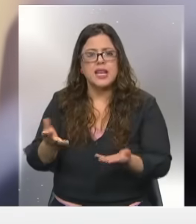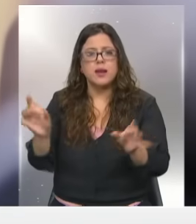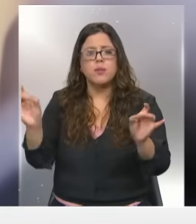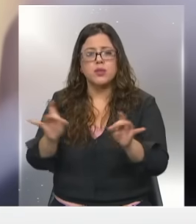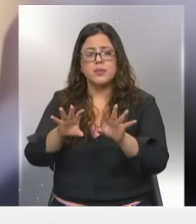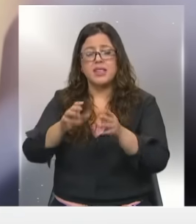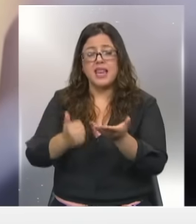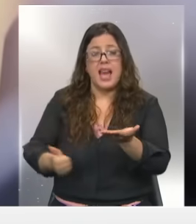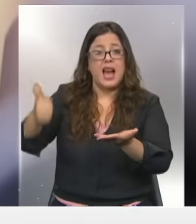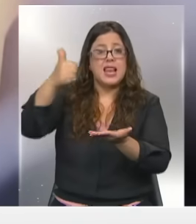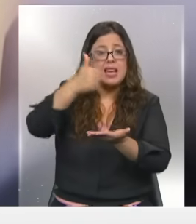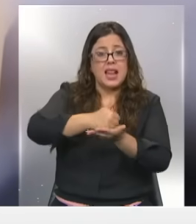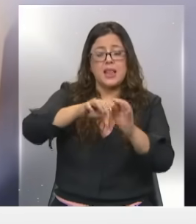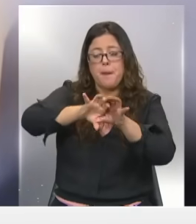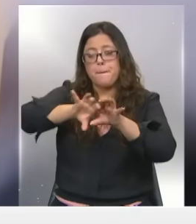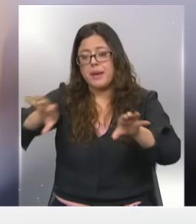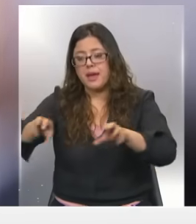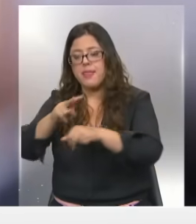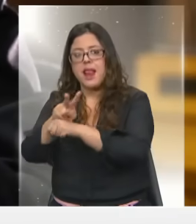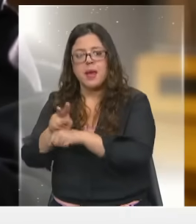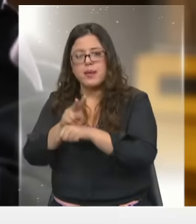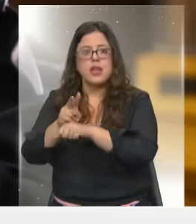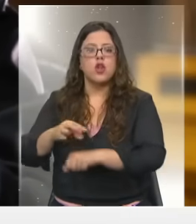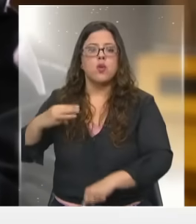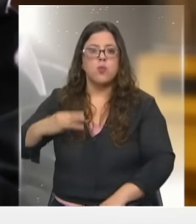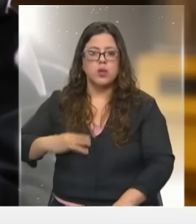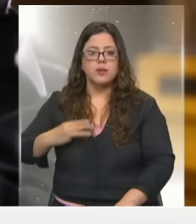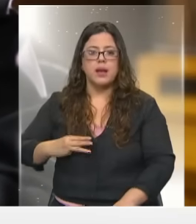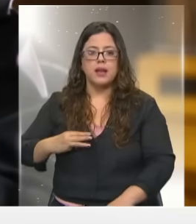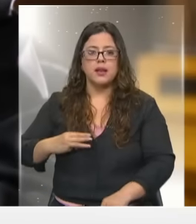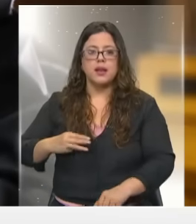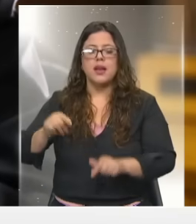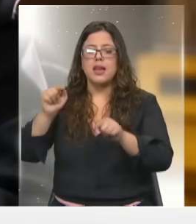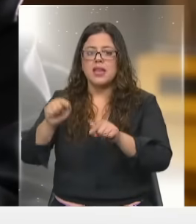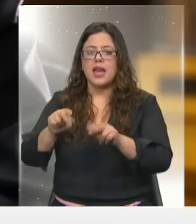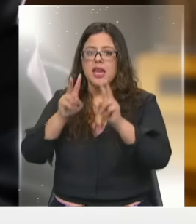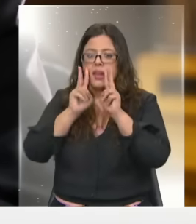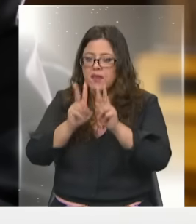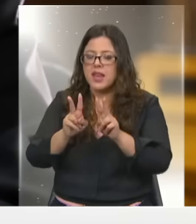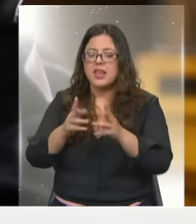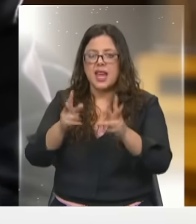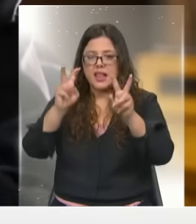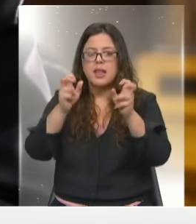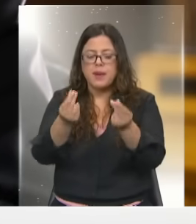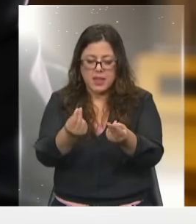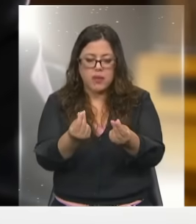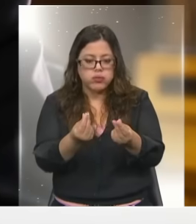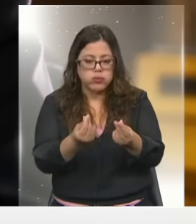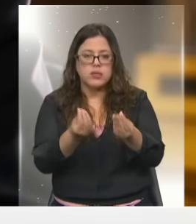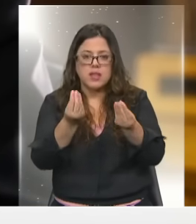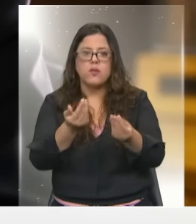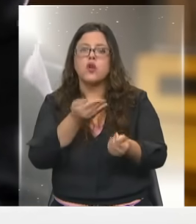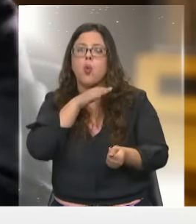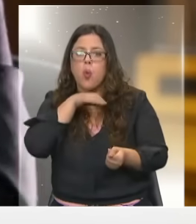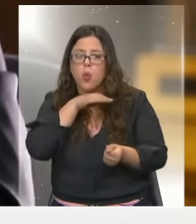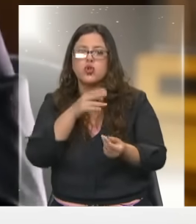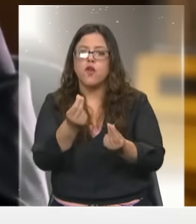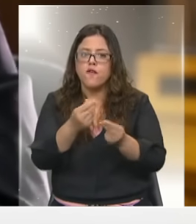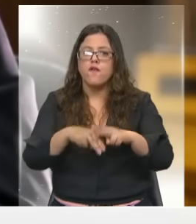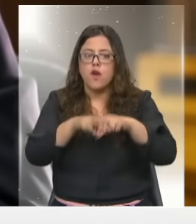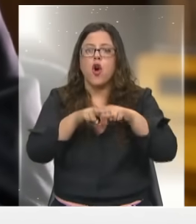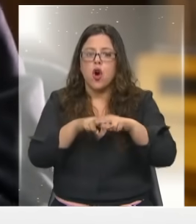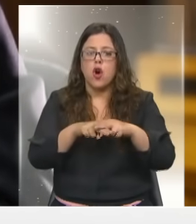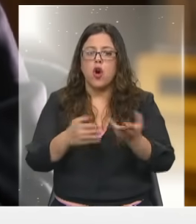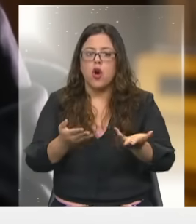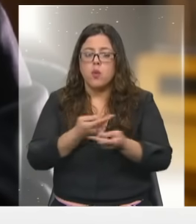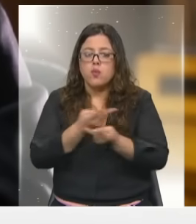figura del alcalde del administrador municipal. Que uno rinda respecto de la eficiencia del gasto, del buen uso de los recursos públicos, y el otro se